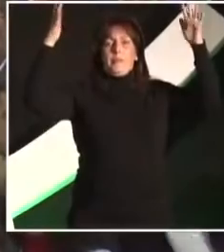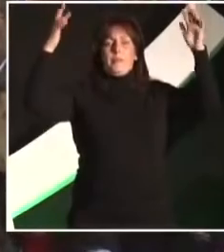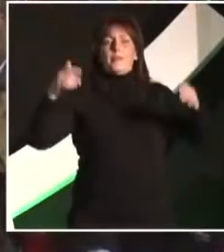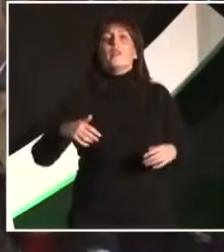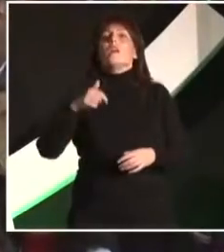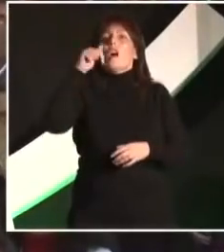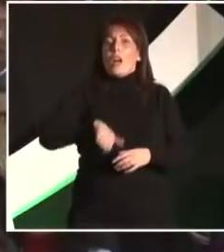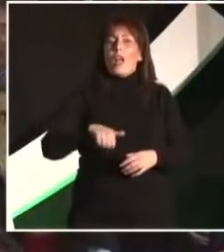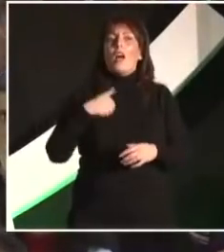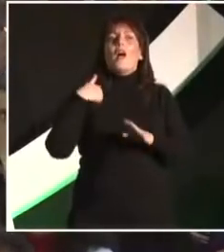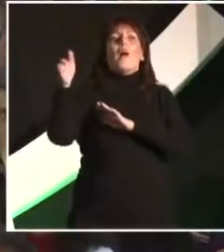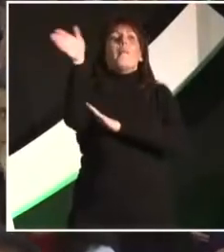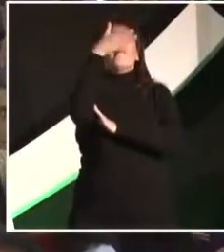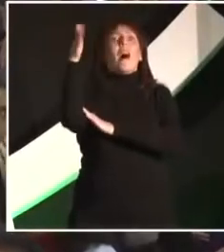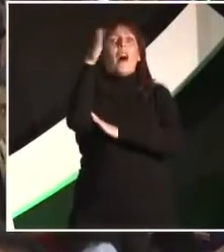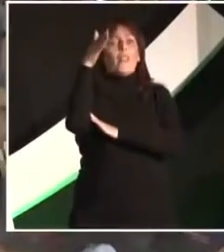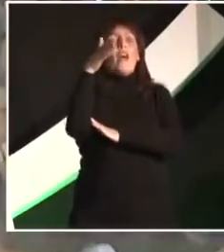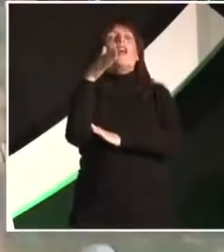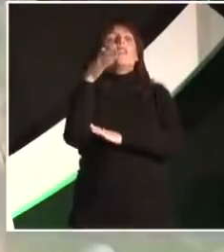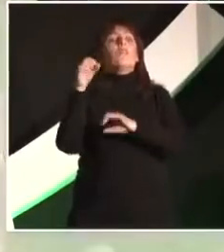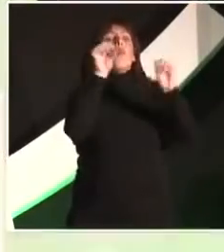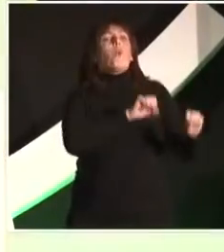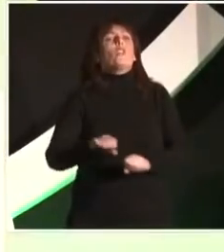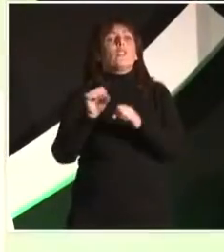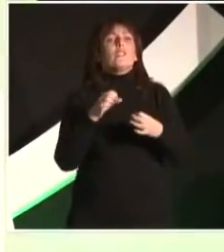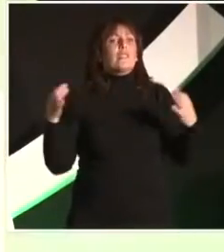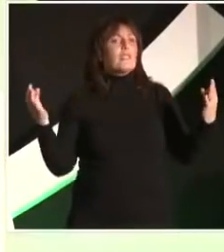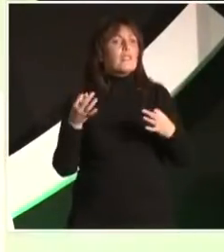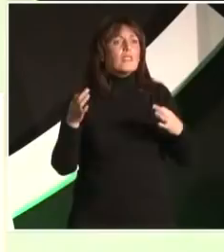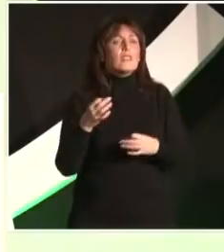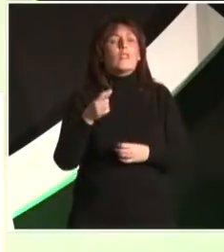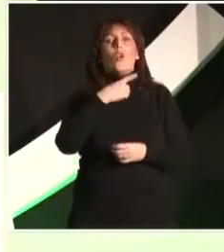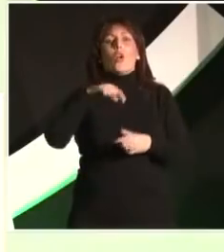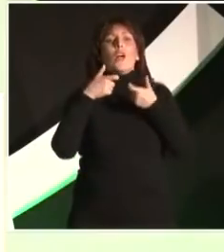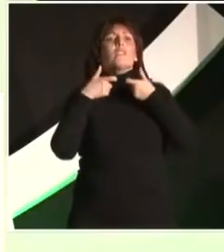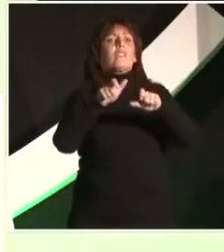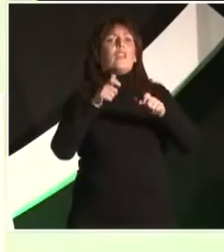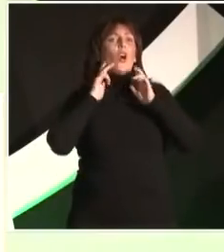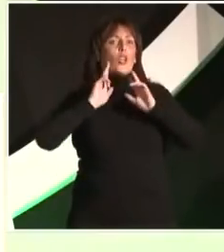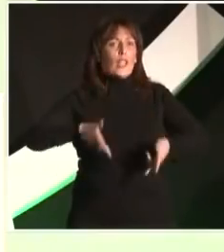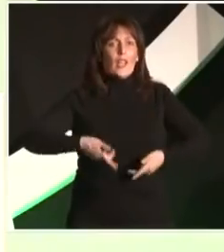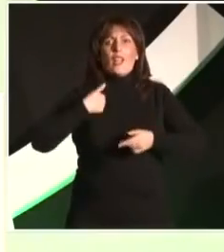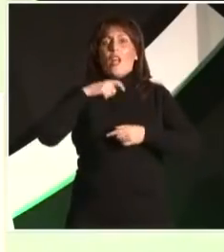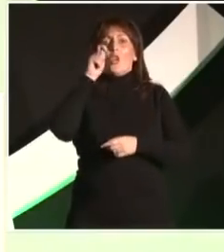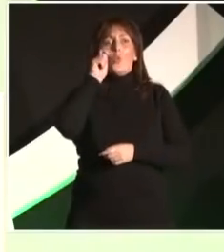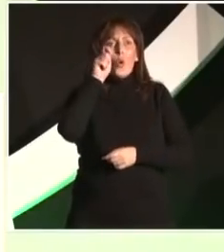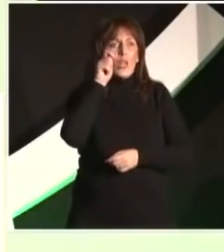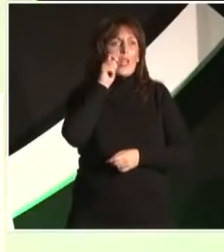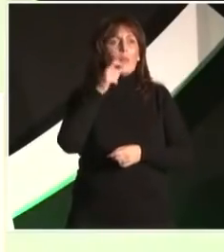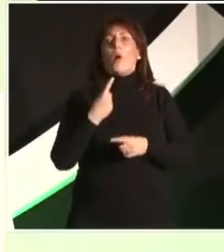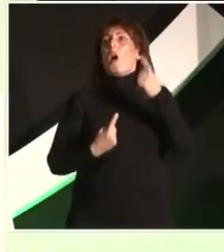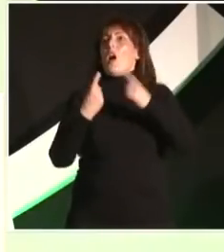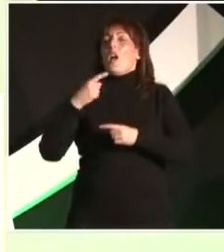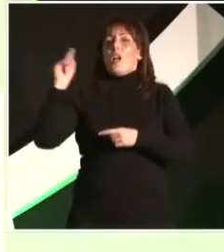Que hay que sacar la bandera para proteger nuestro sector de la hostelería y el turismo frente a aplicaciones